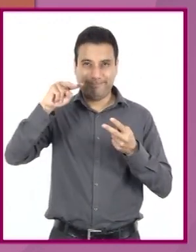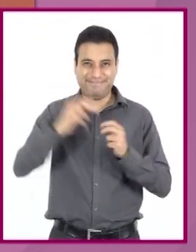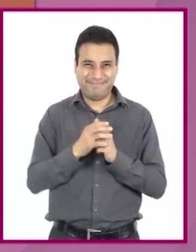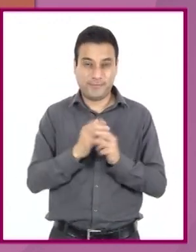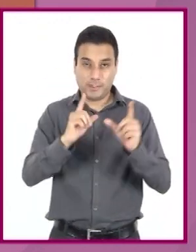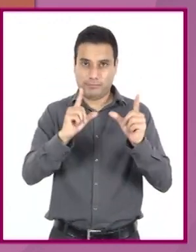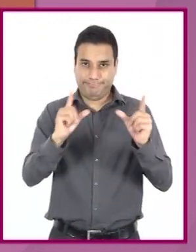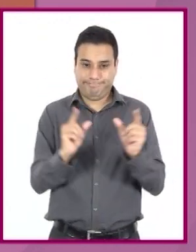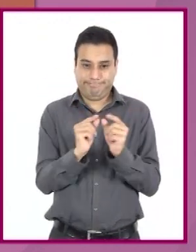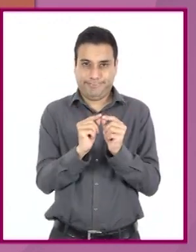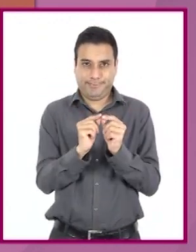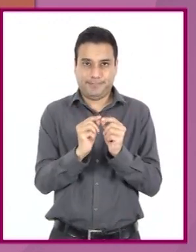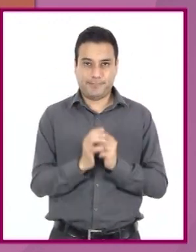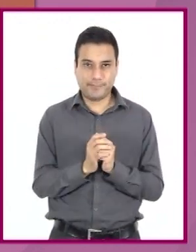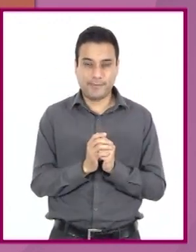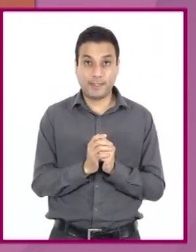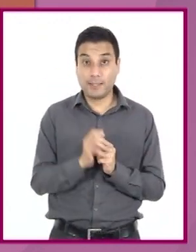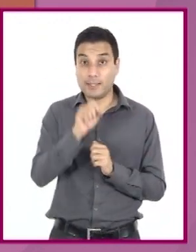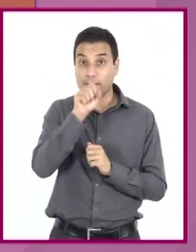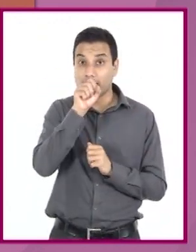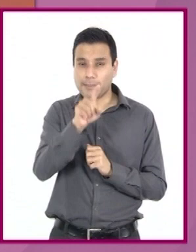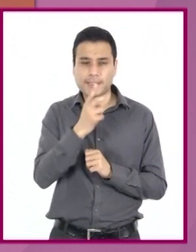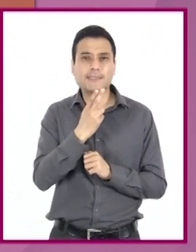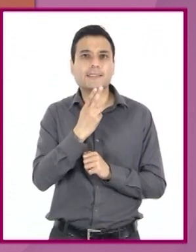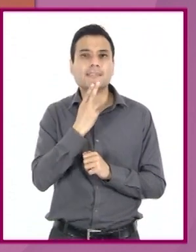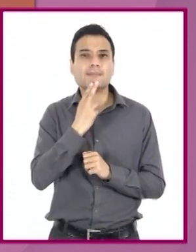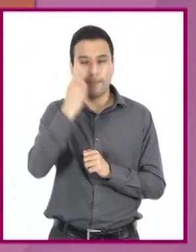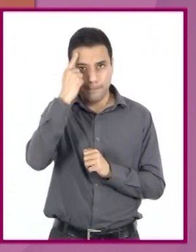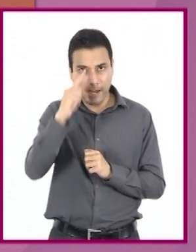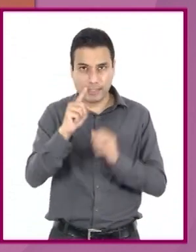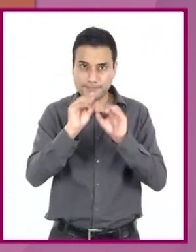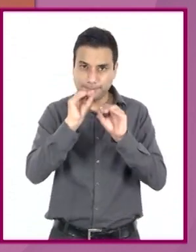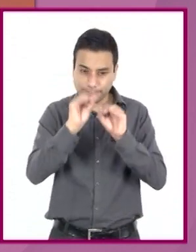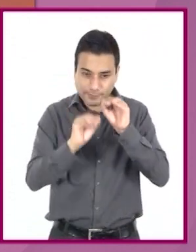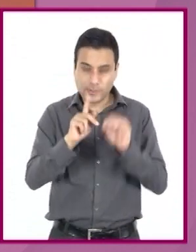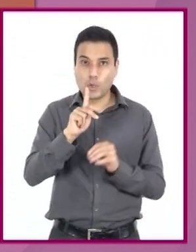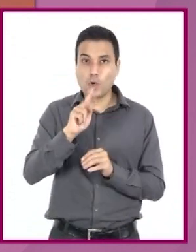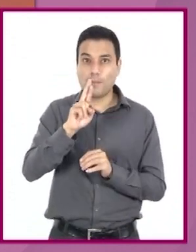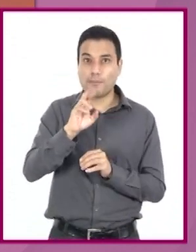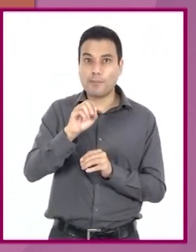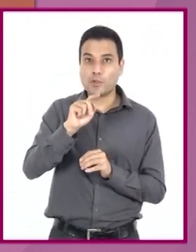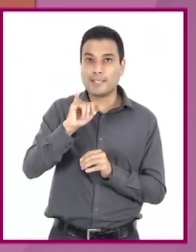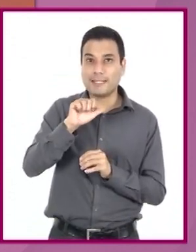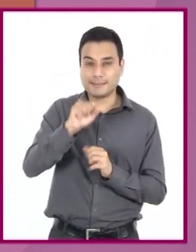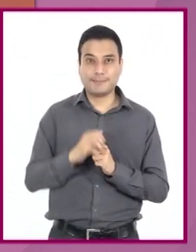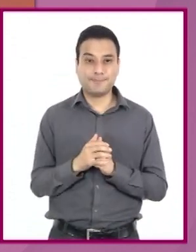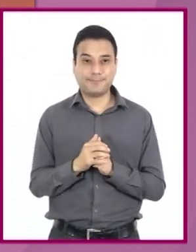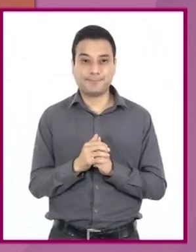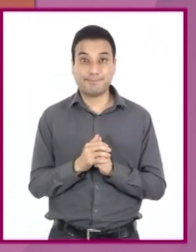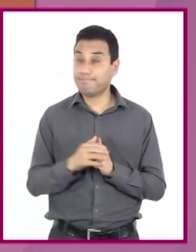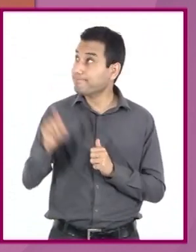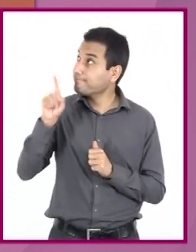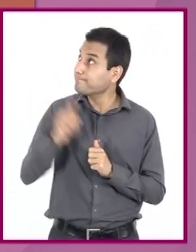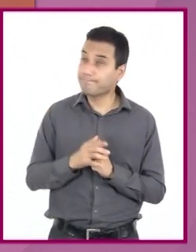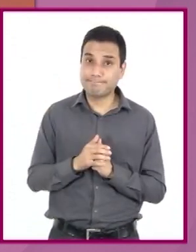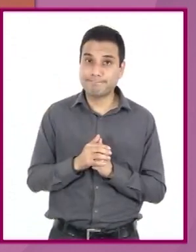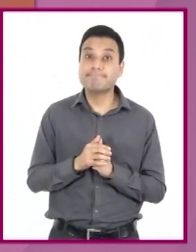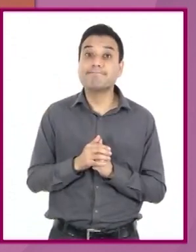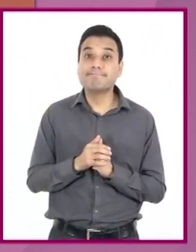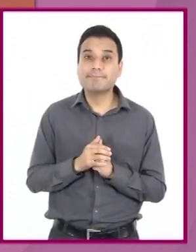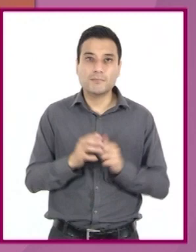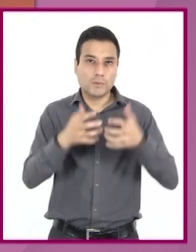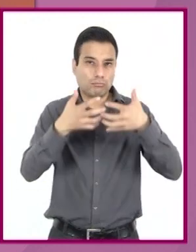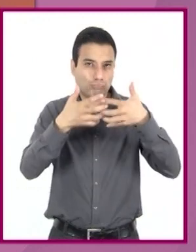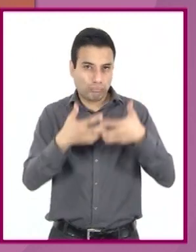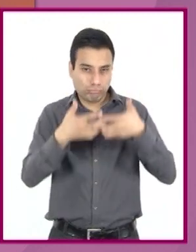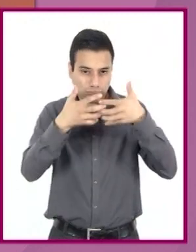ARN, y que a su vez participa en la elaboración de proteínas. El aparato de Golgi, que procesa,